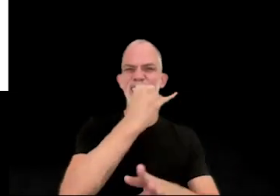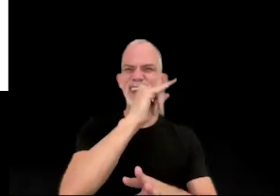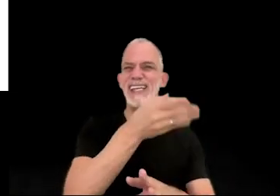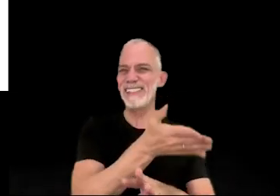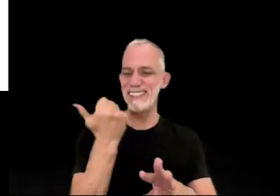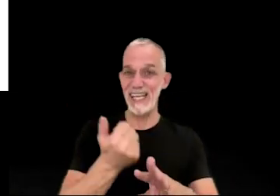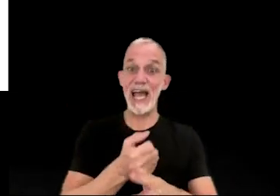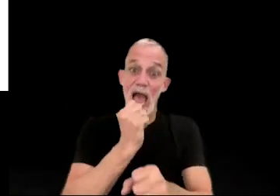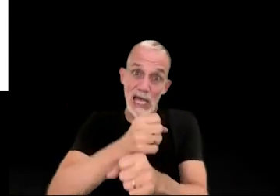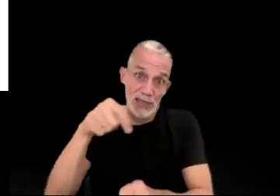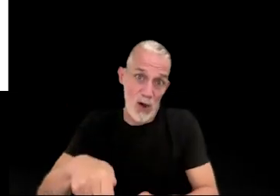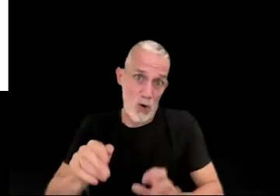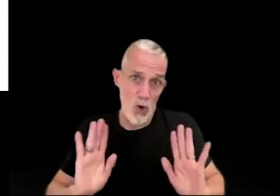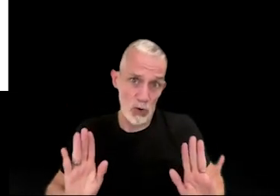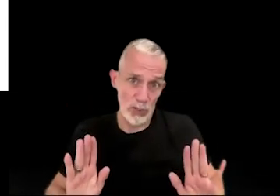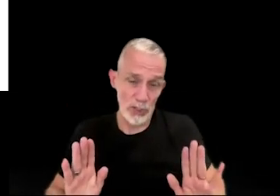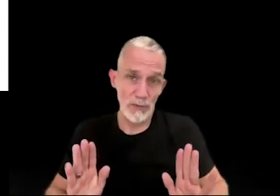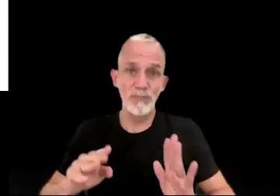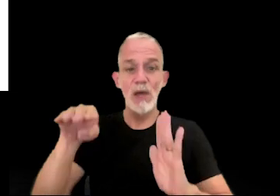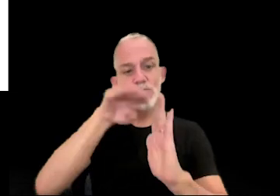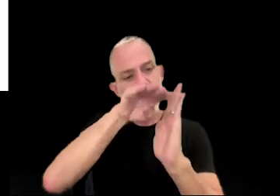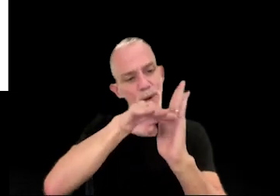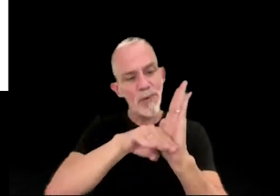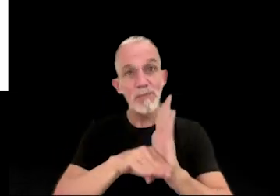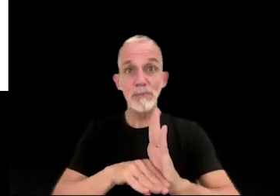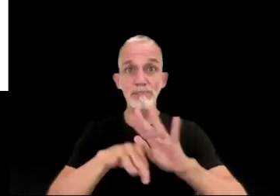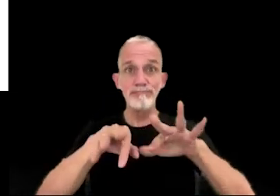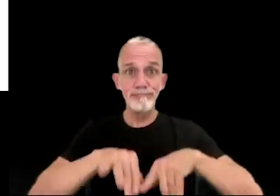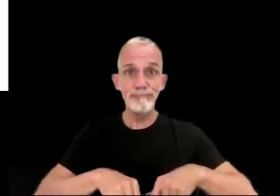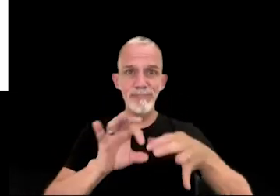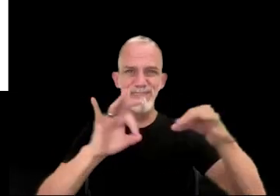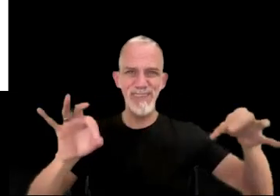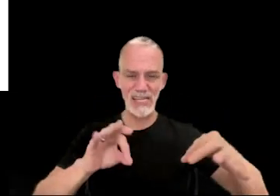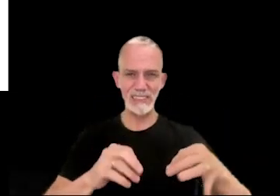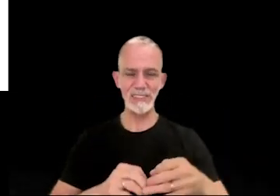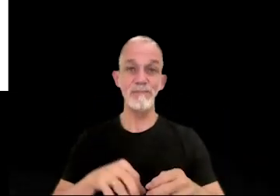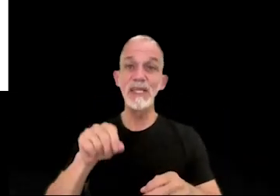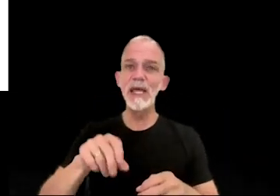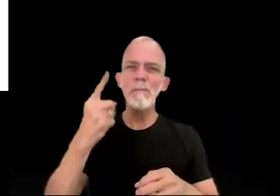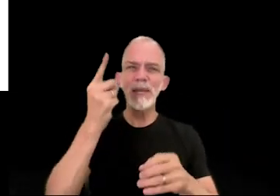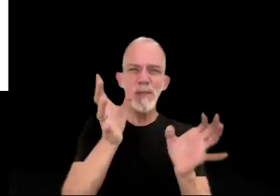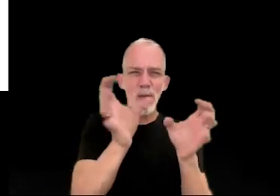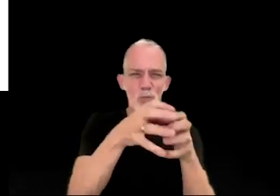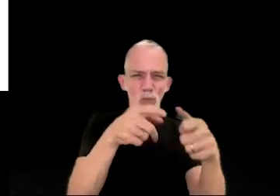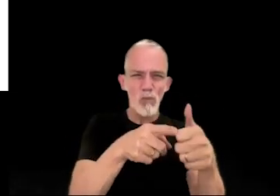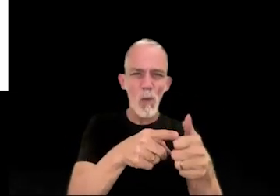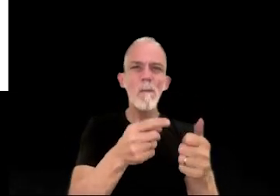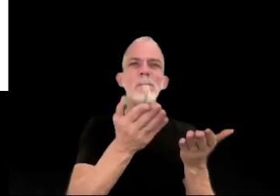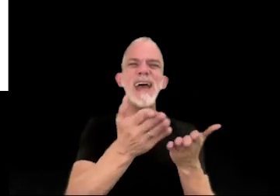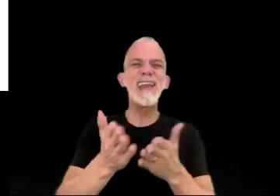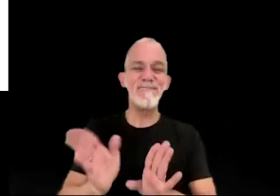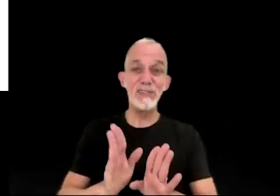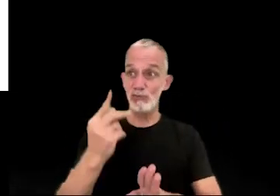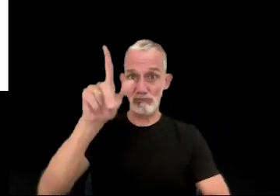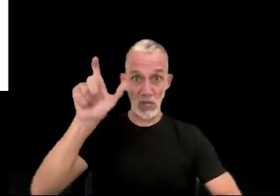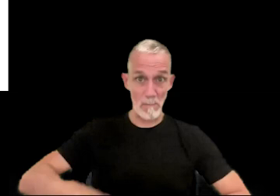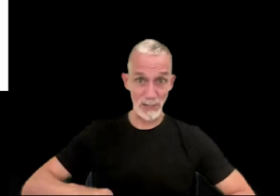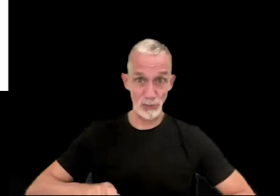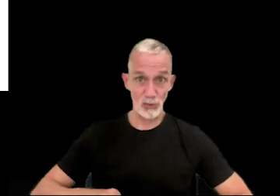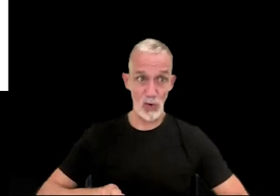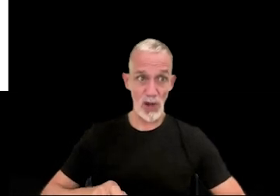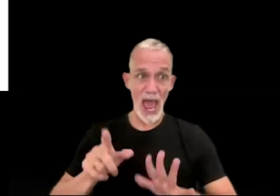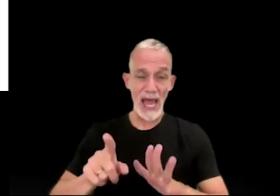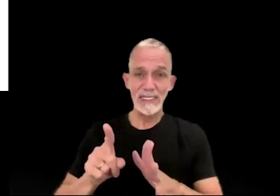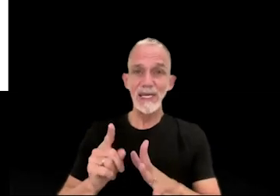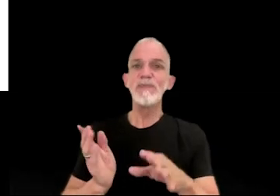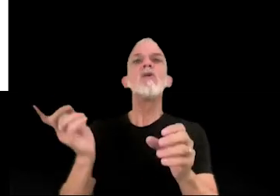la fecha, según la redacción normativa. Y este es el primer grupo de beneficios por el cual un contribuyente, al ingresar a la